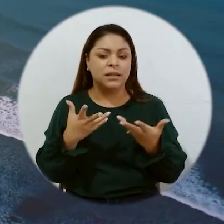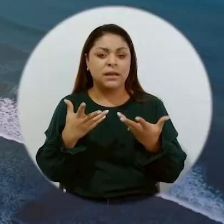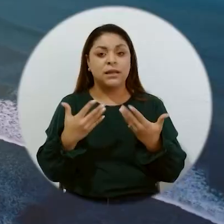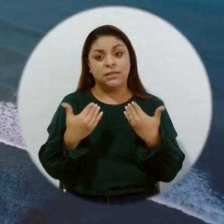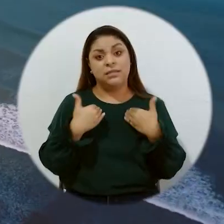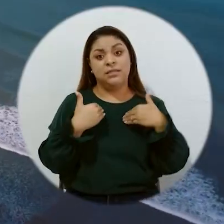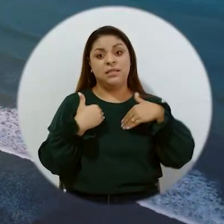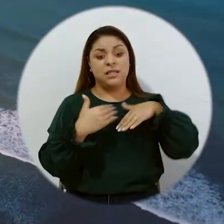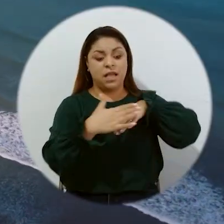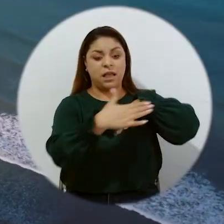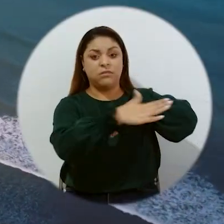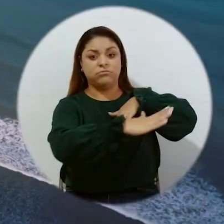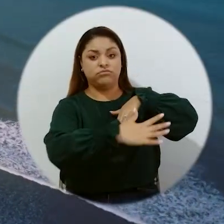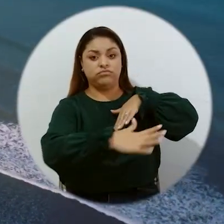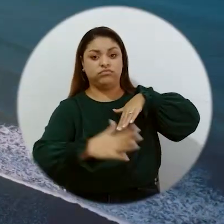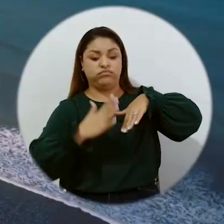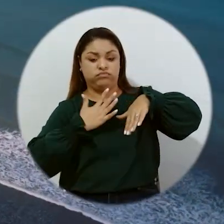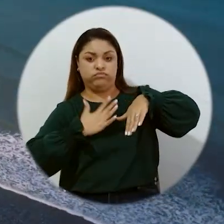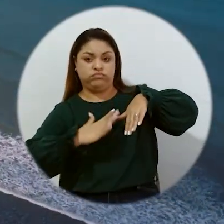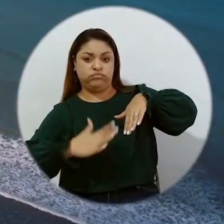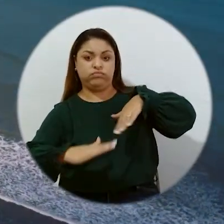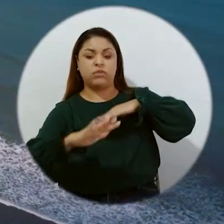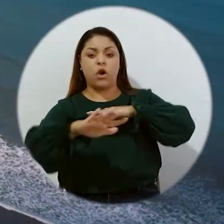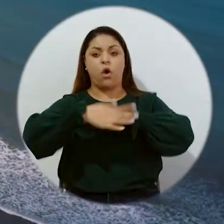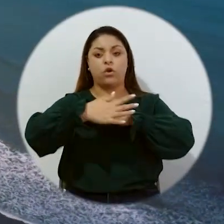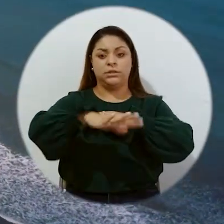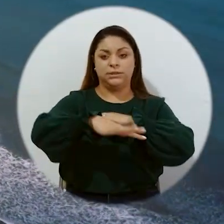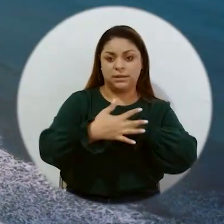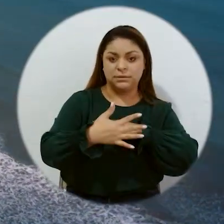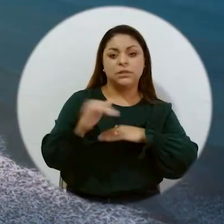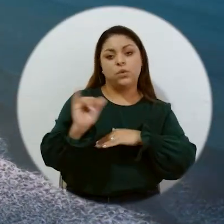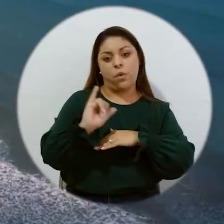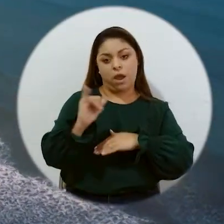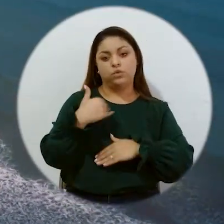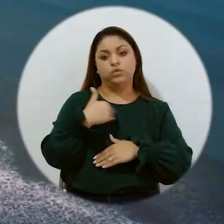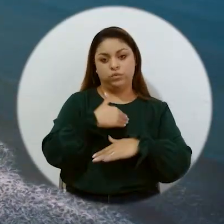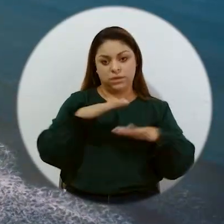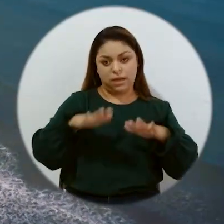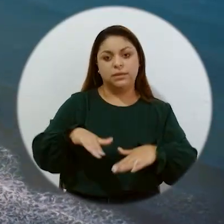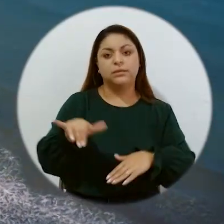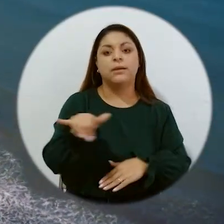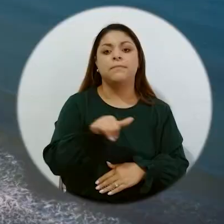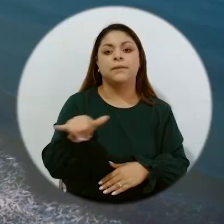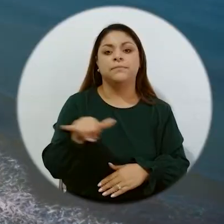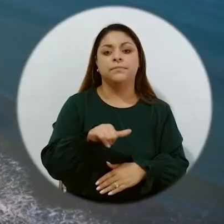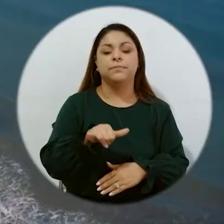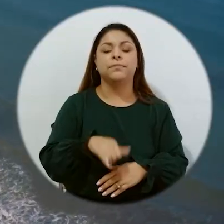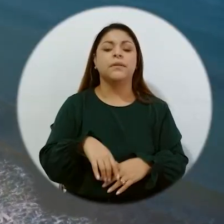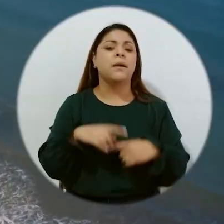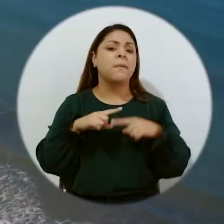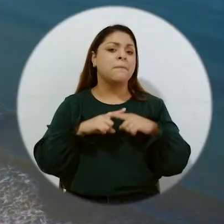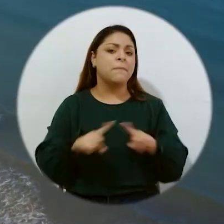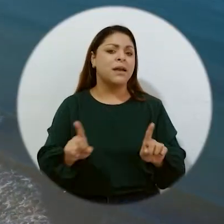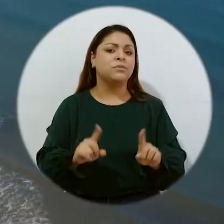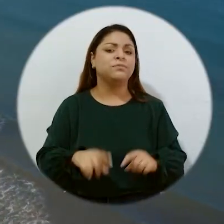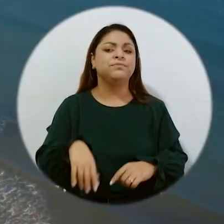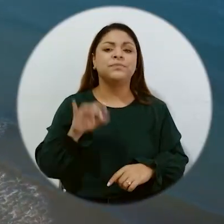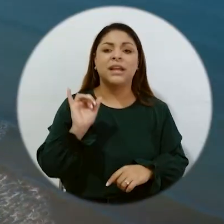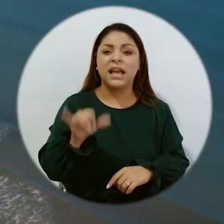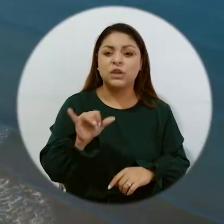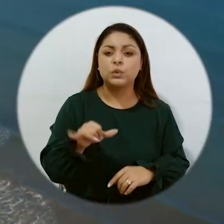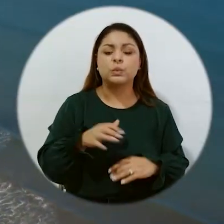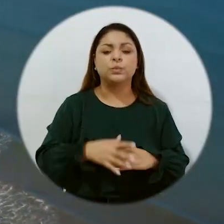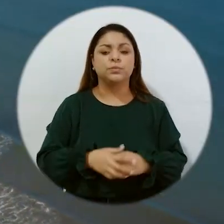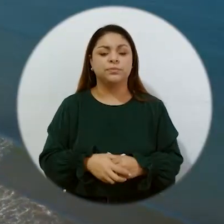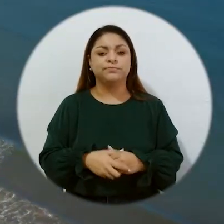geoestratégica que es contar con costas sobre dos océanos. Y eso nos incluye a nosotros también en el caso de Colombia. Ahora bien, eso no